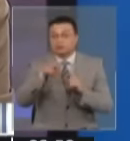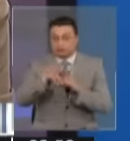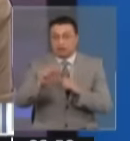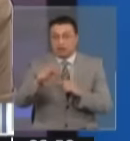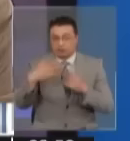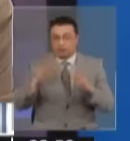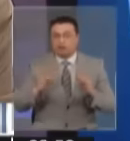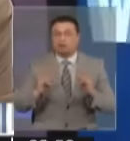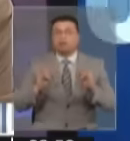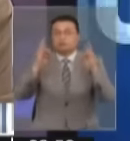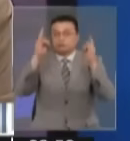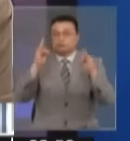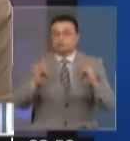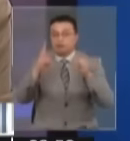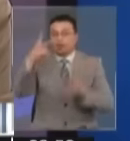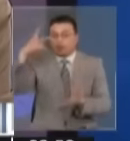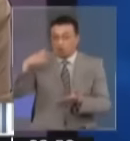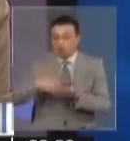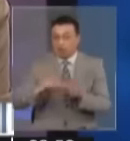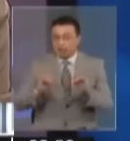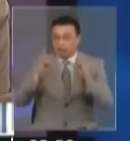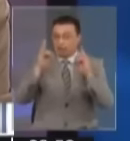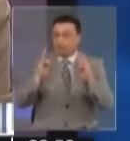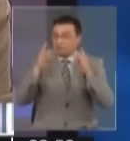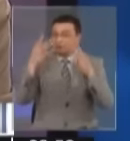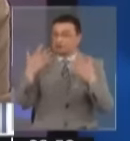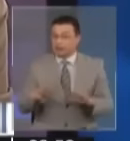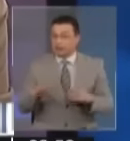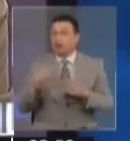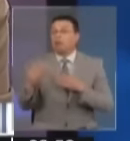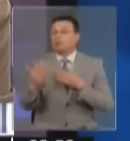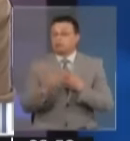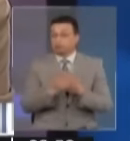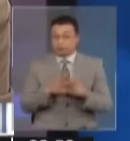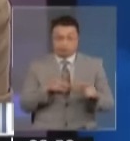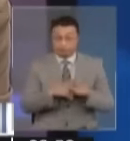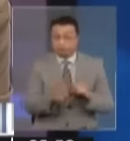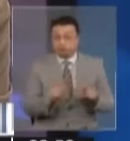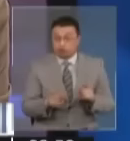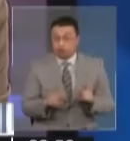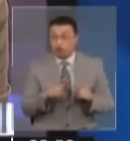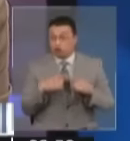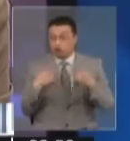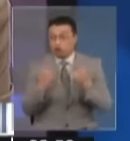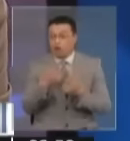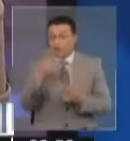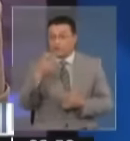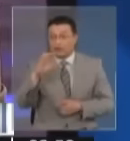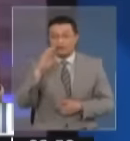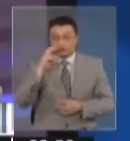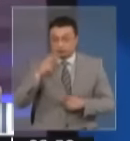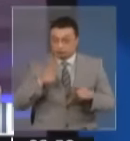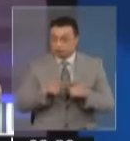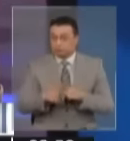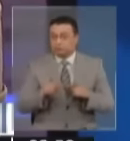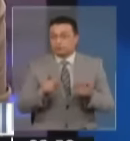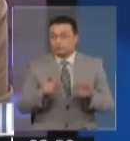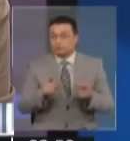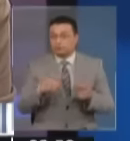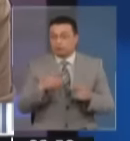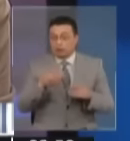2.000 edificio y se va a aproximar, a lo mejor, si no paramos esto, no lo paramos todos vecinos, ¿verdad? Elija